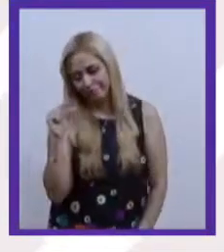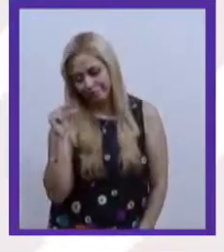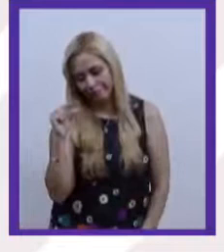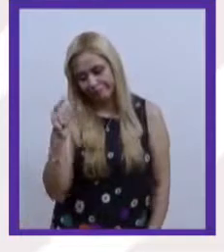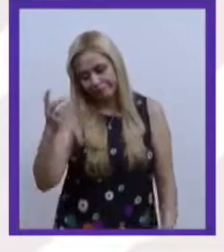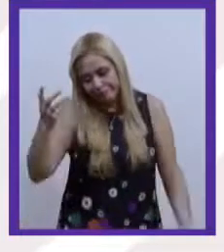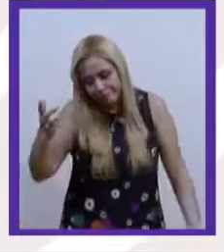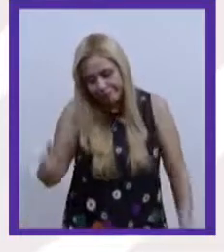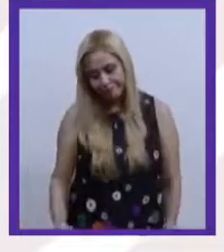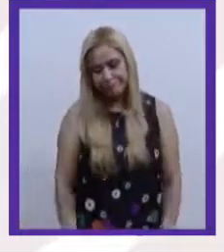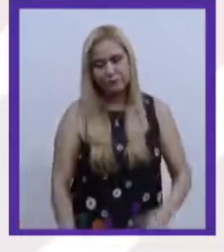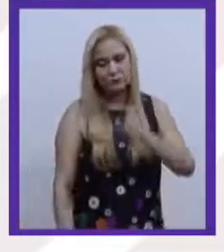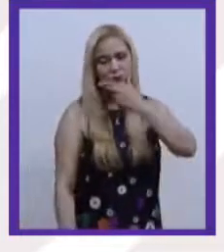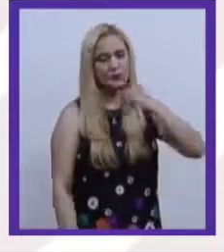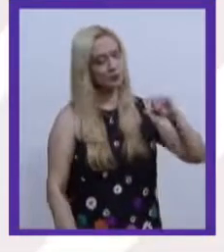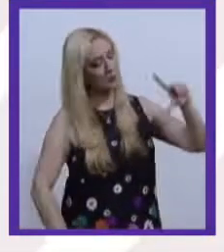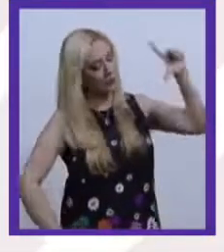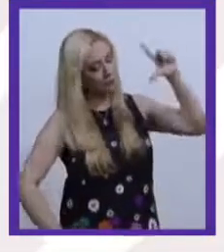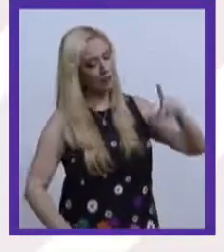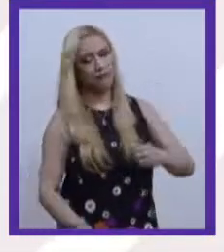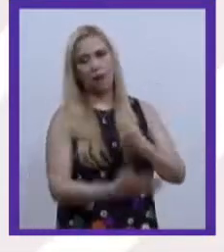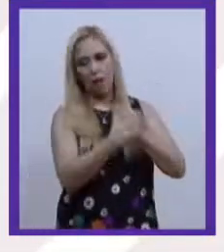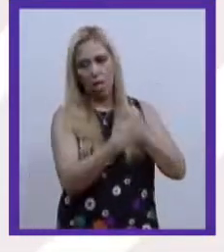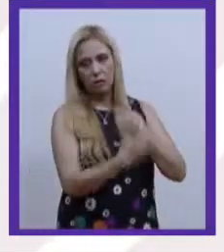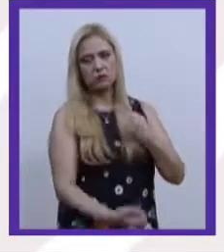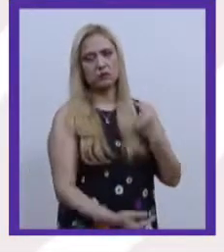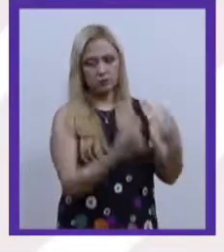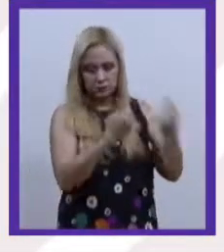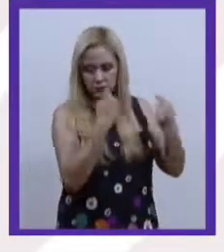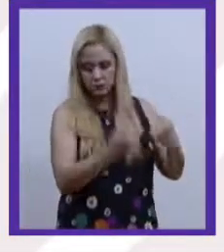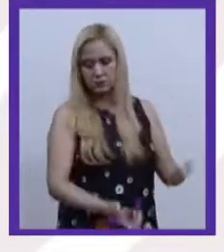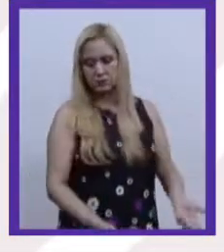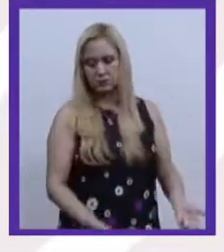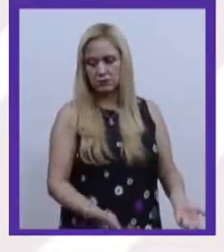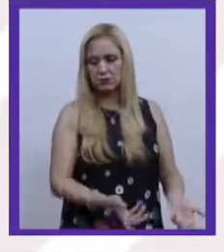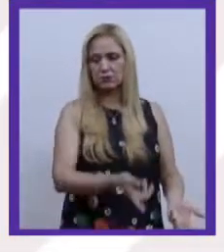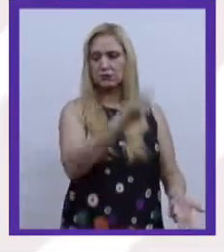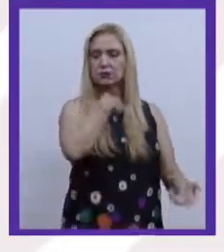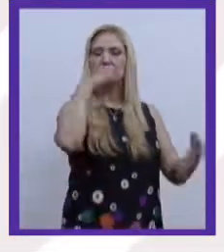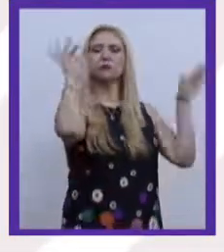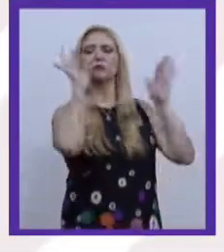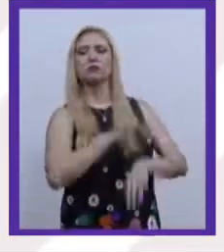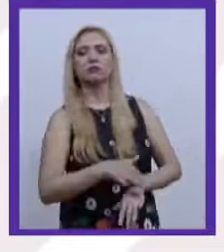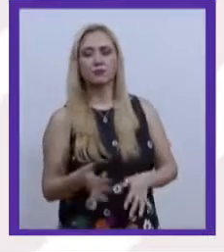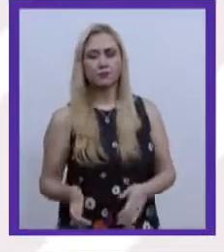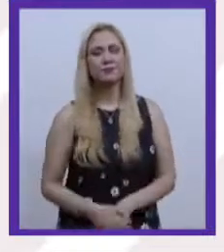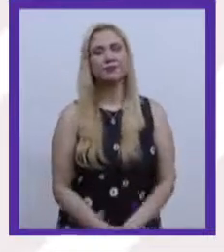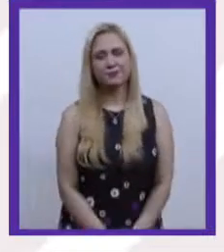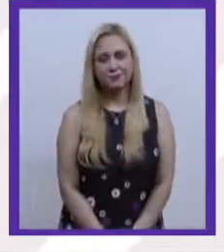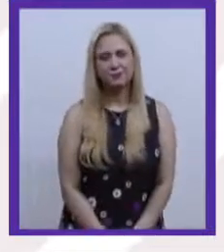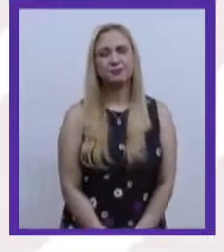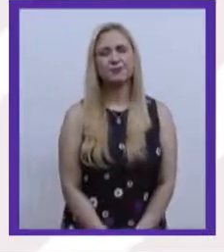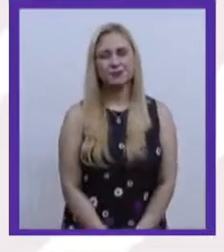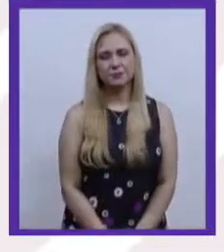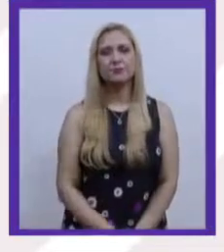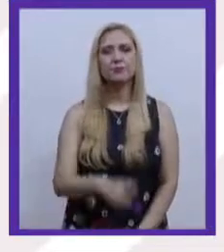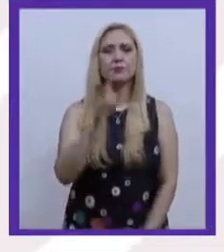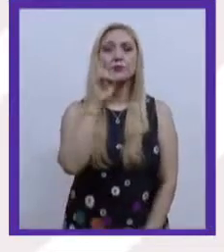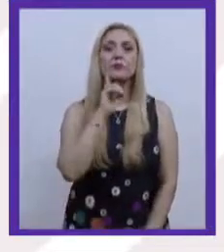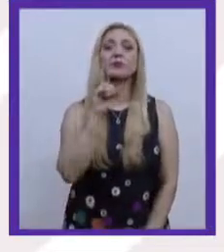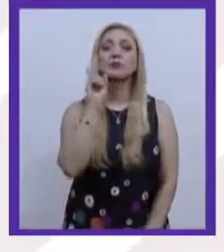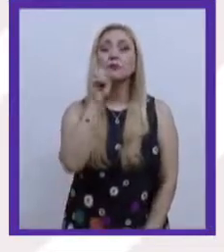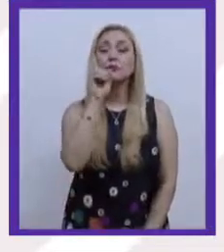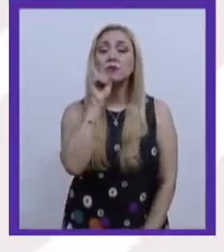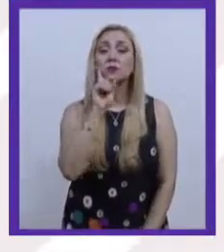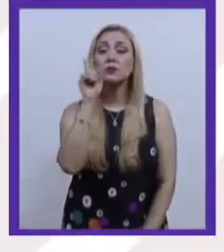brecha salarial y nos toca el acoso y la violencia y nos toca, es decir, el tema es las mujeres, sobre todo